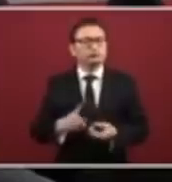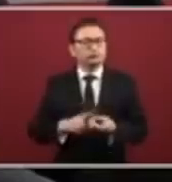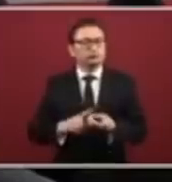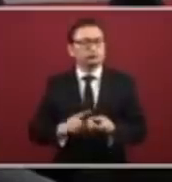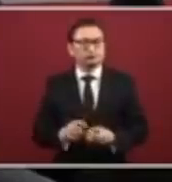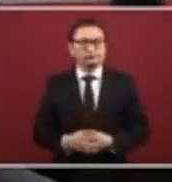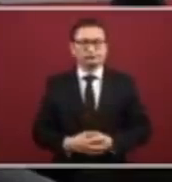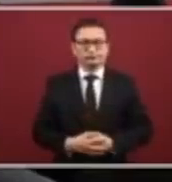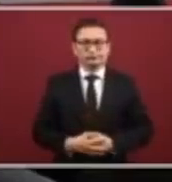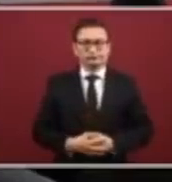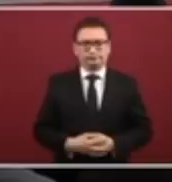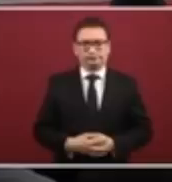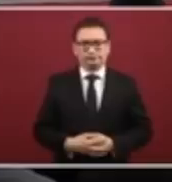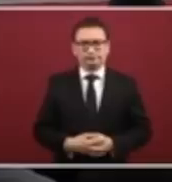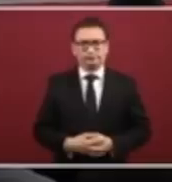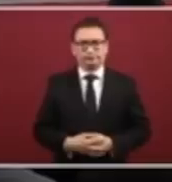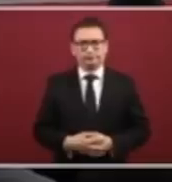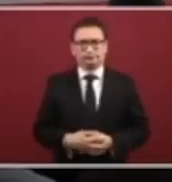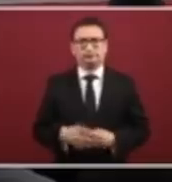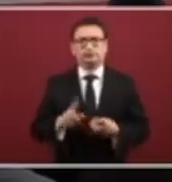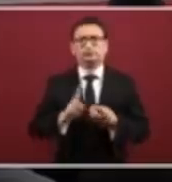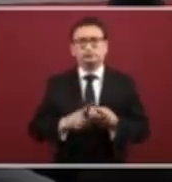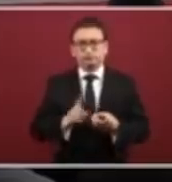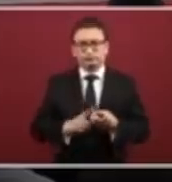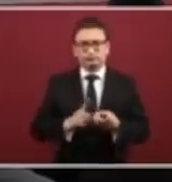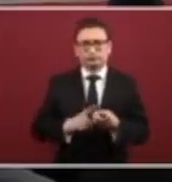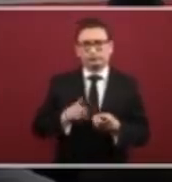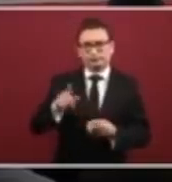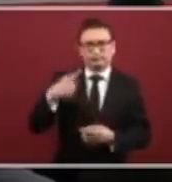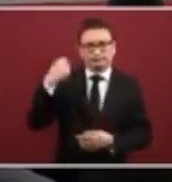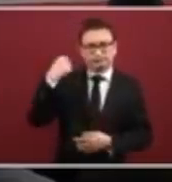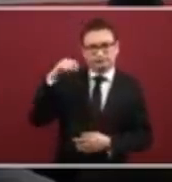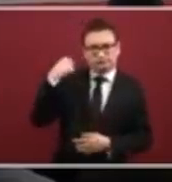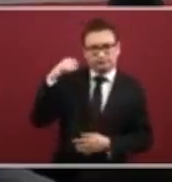Se va a operar desde Villahermosa, Tabasco.